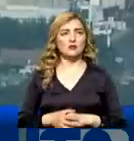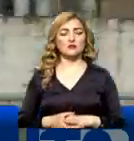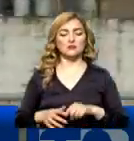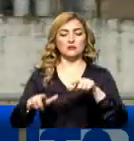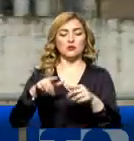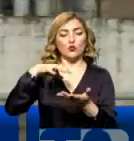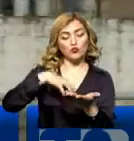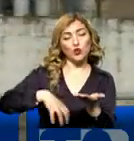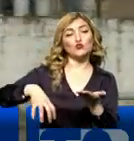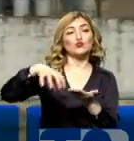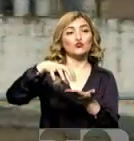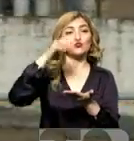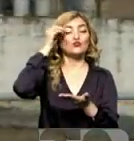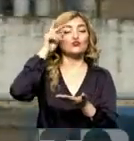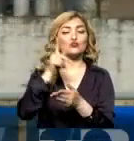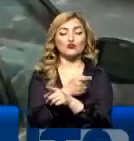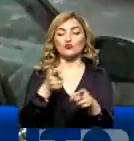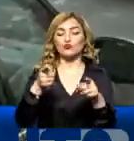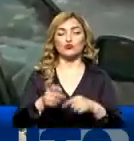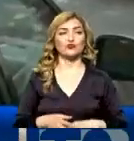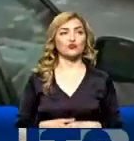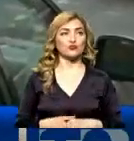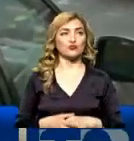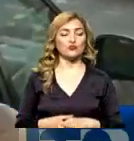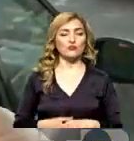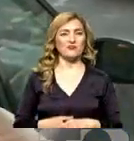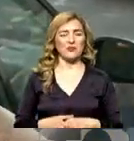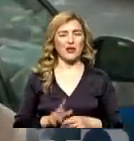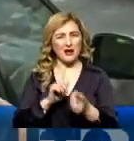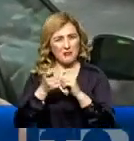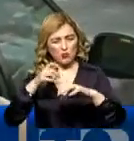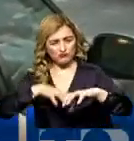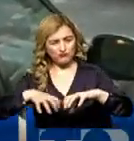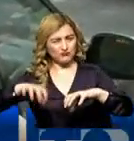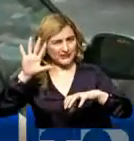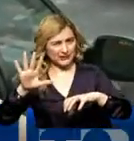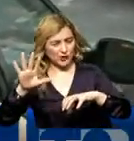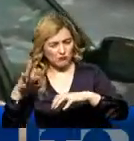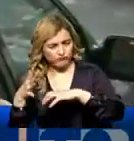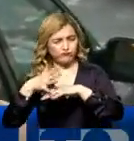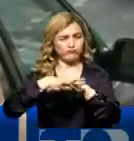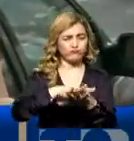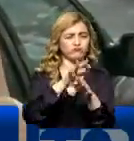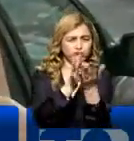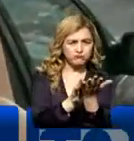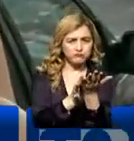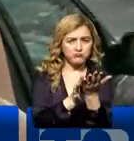de estas parroquias, las opiniones son divididas. Bueno, sí, eso beneficia en cuanto a seguridad, a más